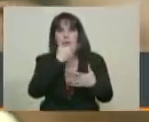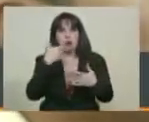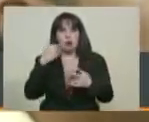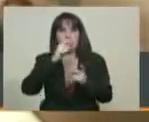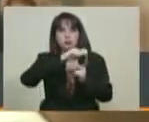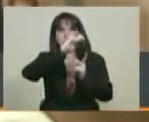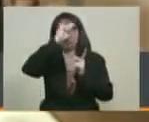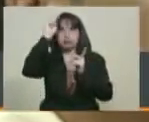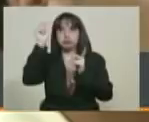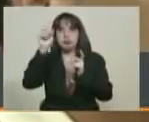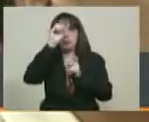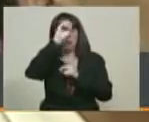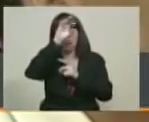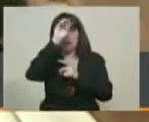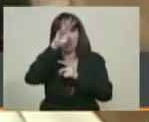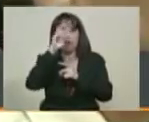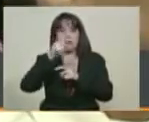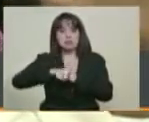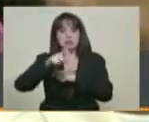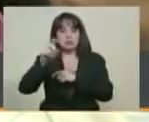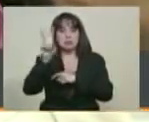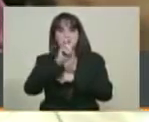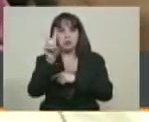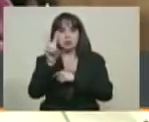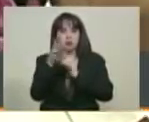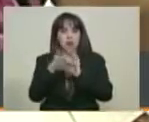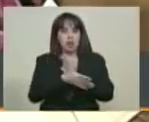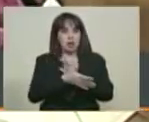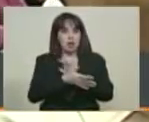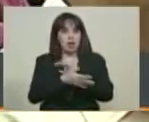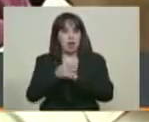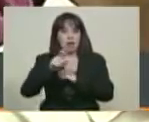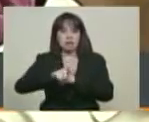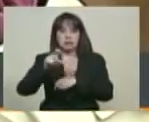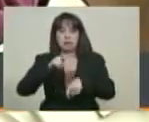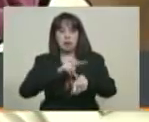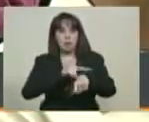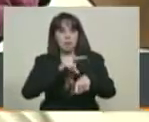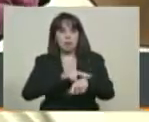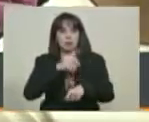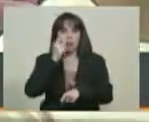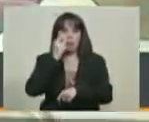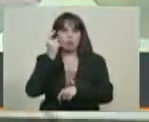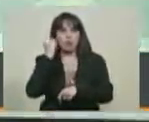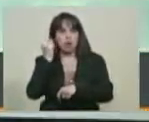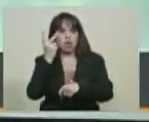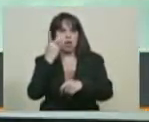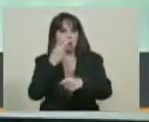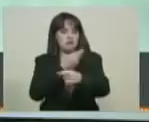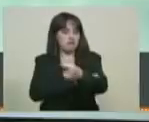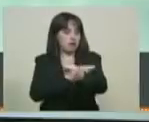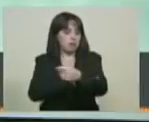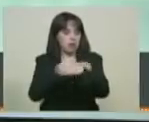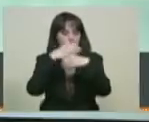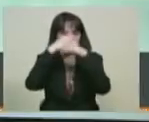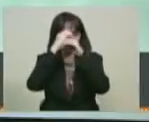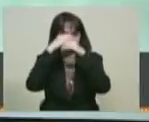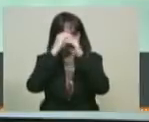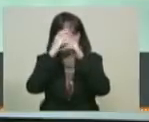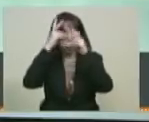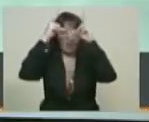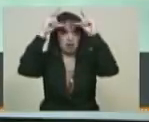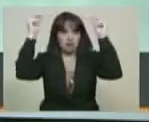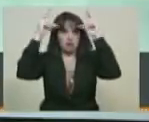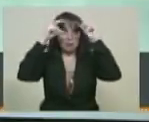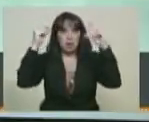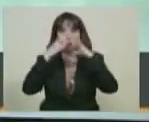que necesita Venezuela, etcétera. Necesitamos los médicos y las médicas, los bioanalistas, los enfermeros, las enfermeras,